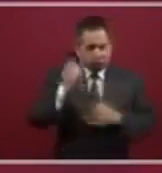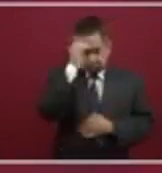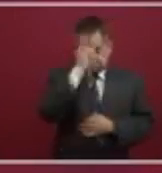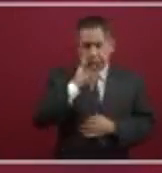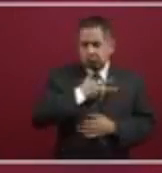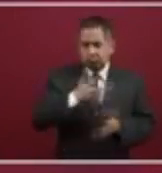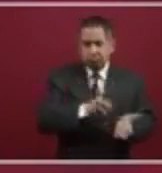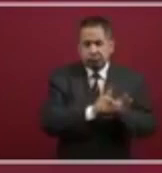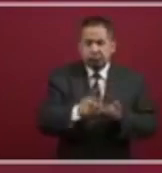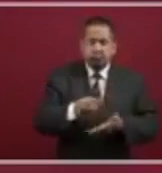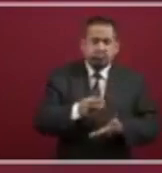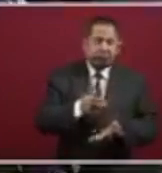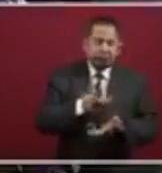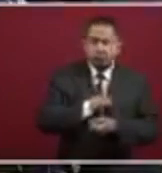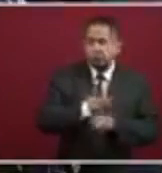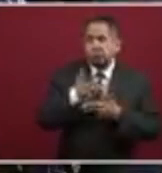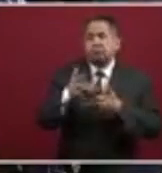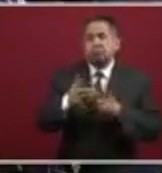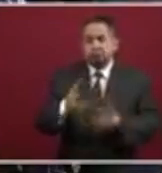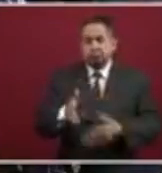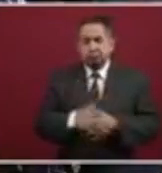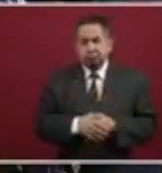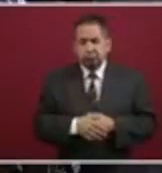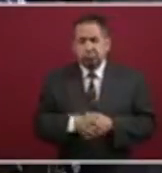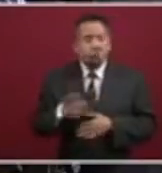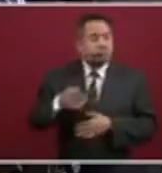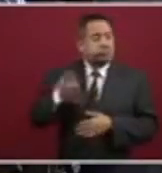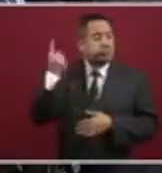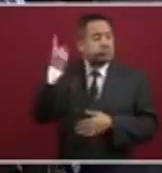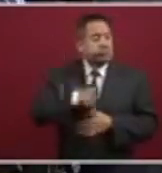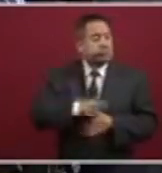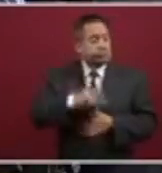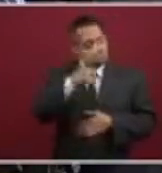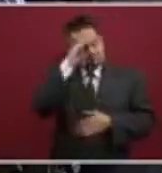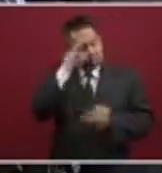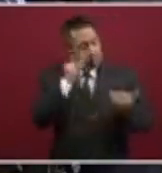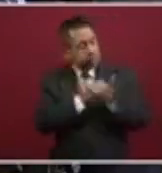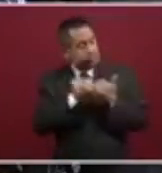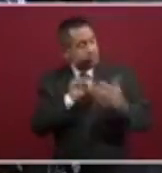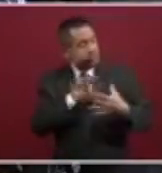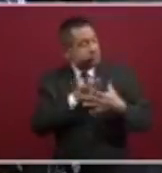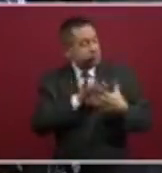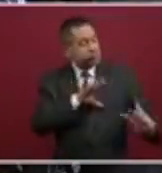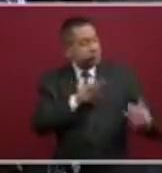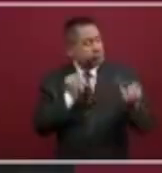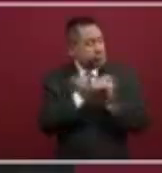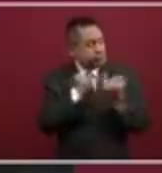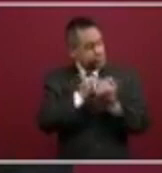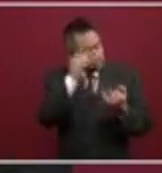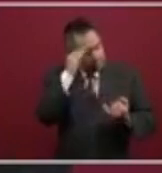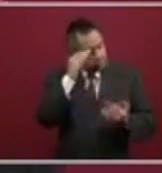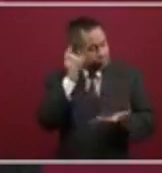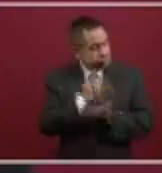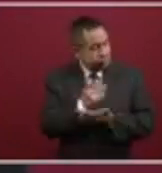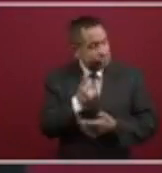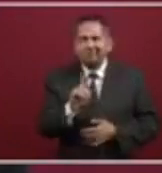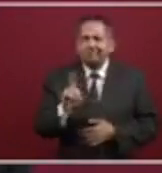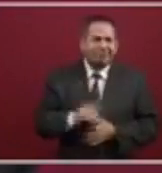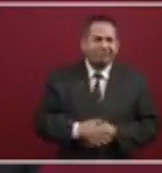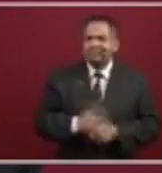de manifestación, no hay pensamiento único, son libertades plenas. Y